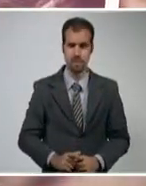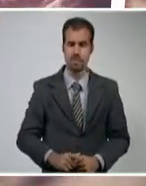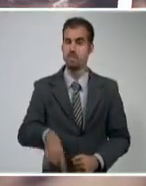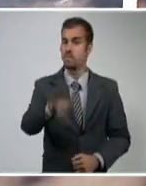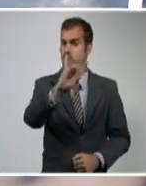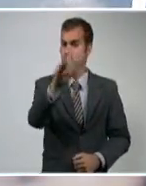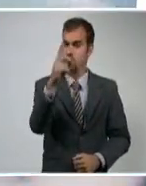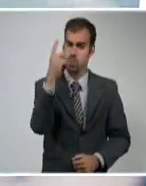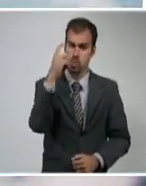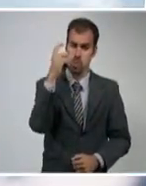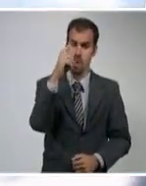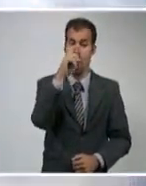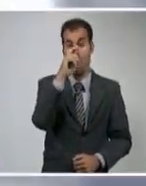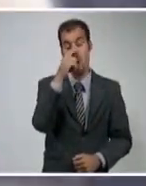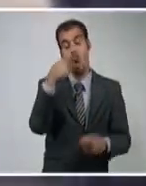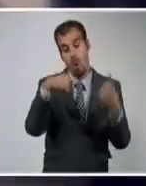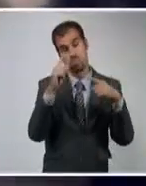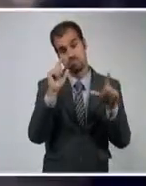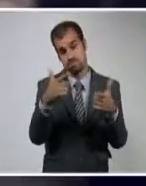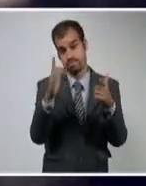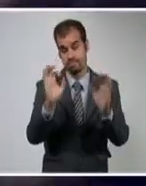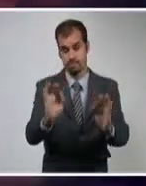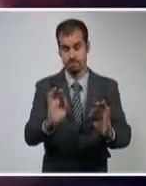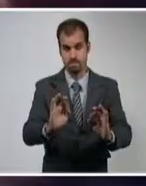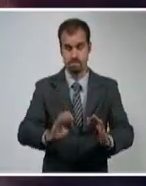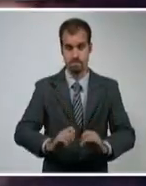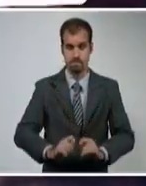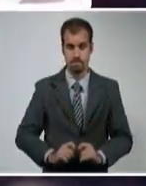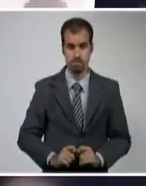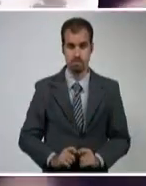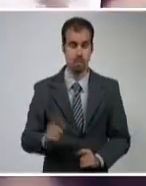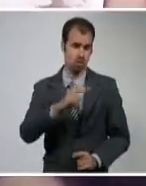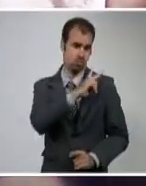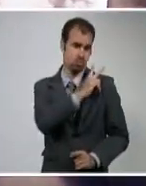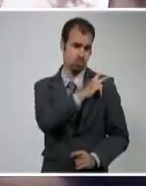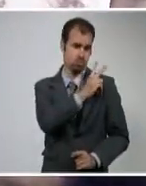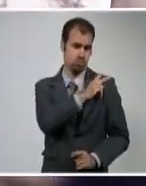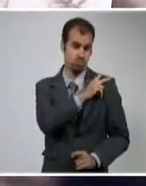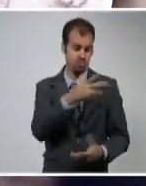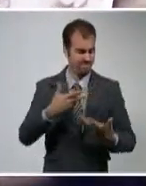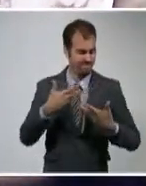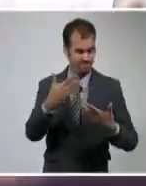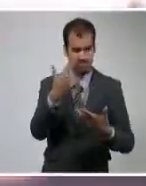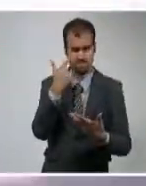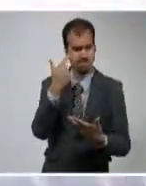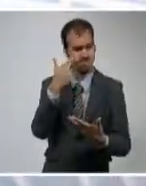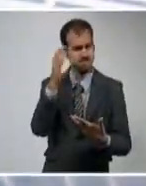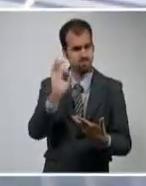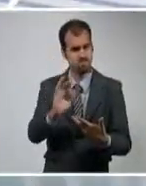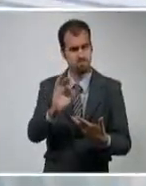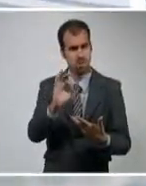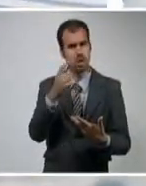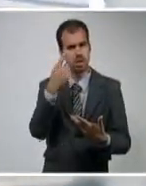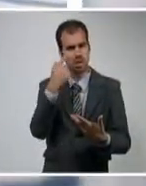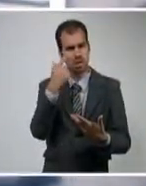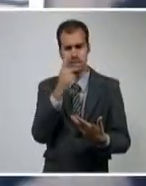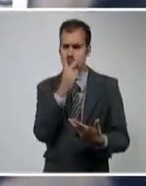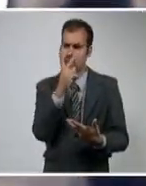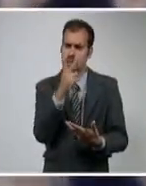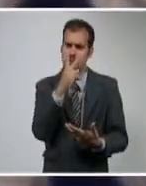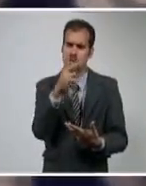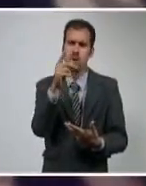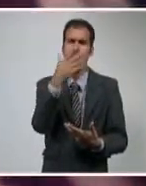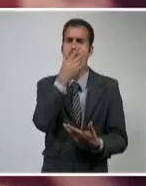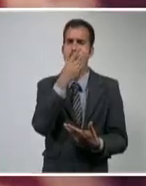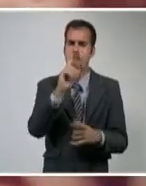física cumpliría hoy la heroína de la Sierra y el Llano, la dirigente delicada, única en la ética de tutelar a la juventud y a la mujer